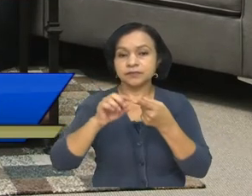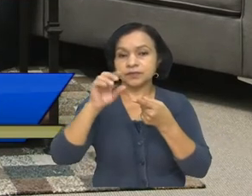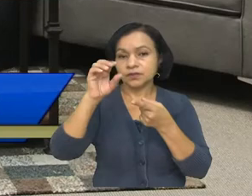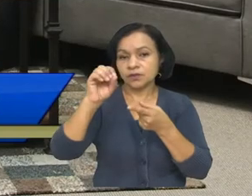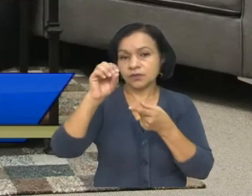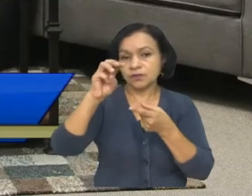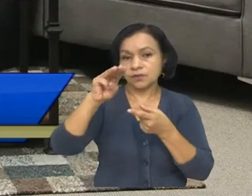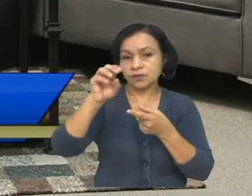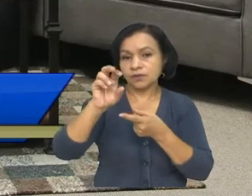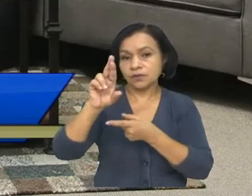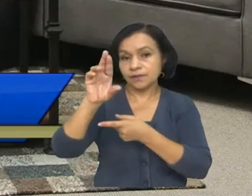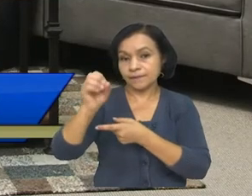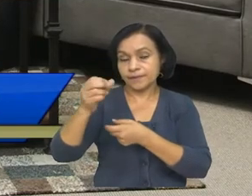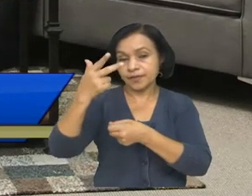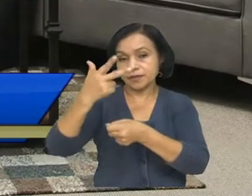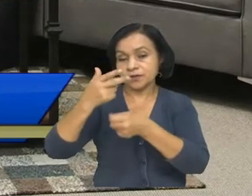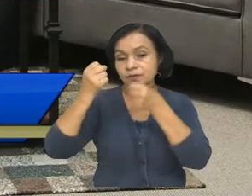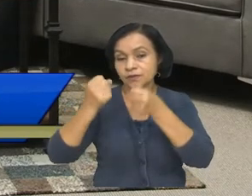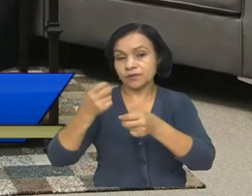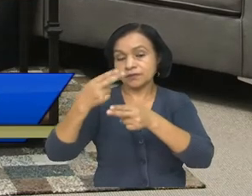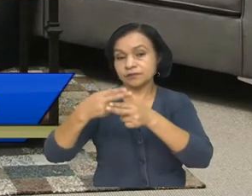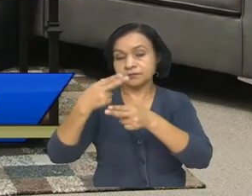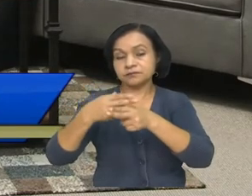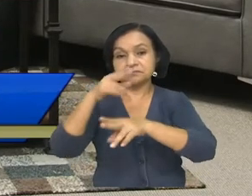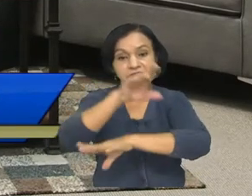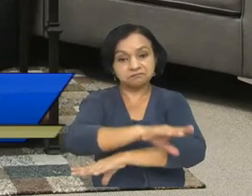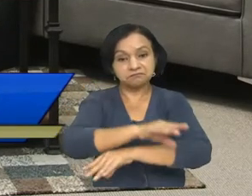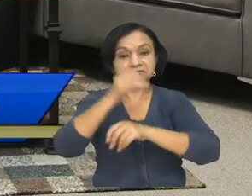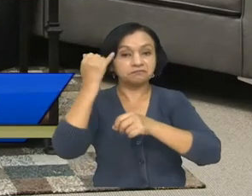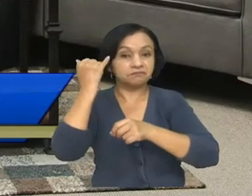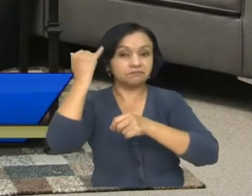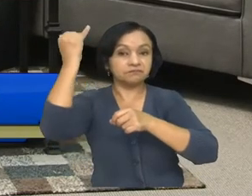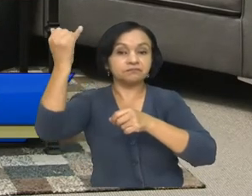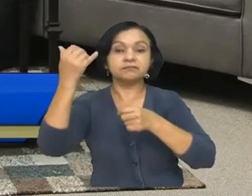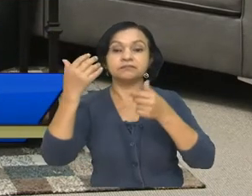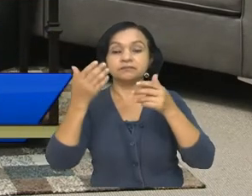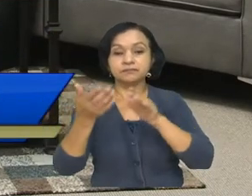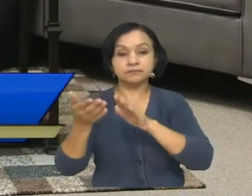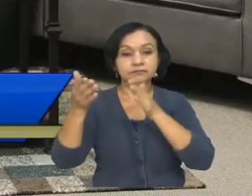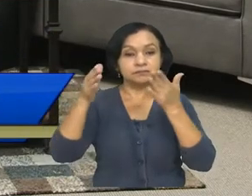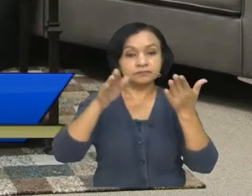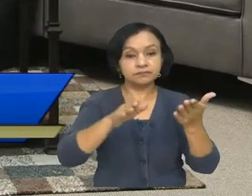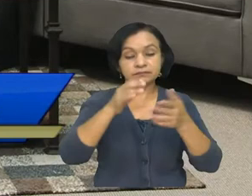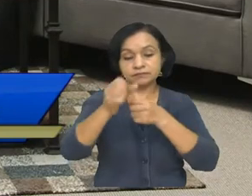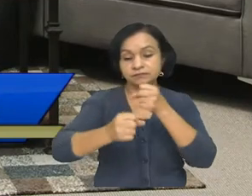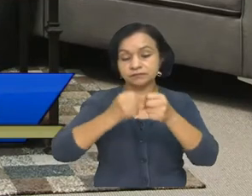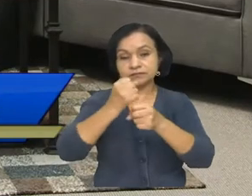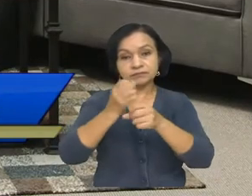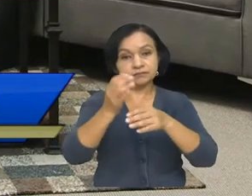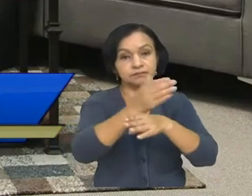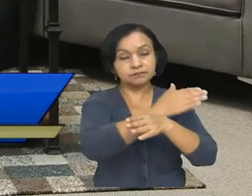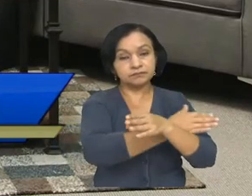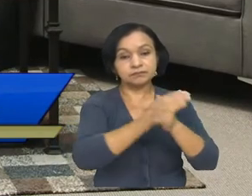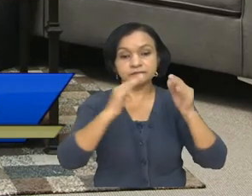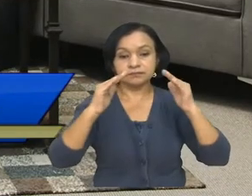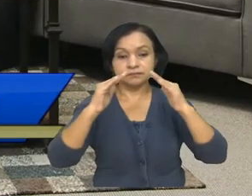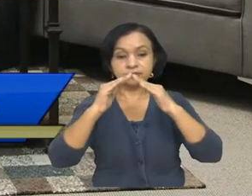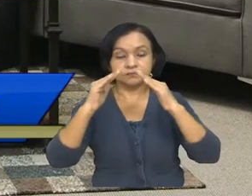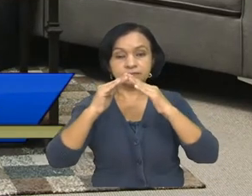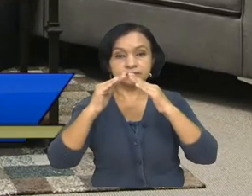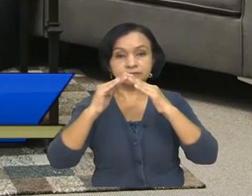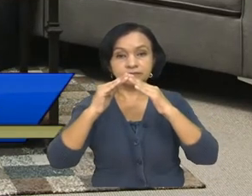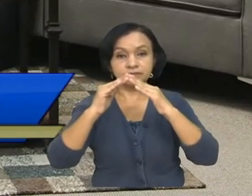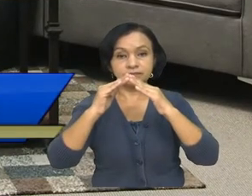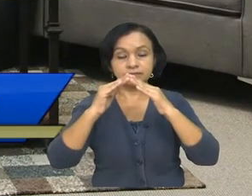era un intelectual de Jinotega, un guerrillero, un combatiente, murió hace un par de años, pero la casa de Homero era como